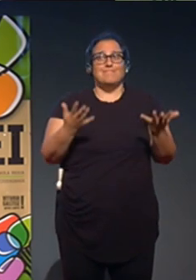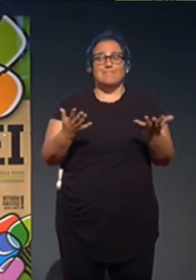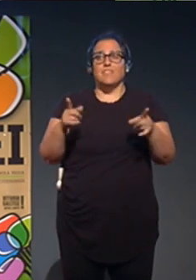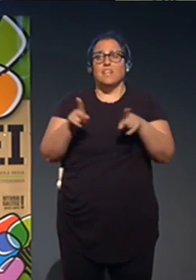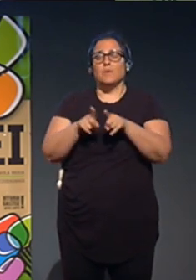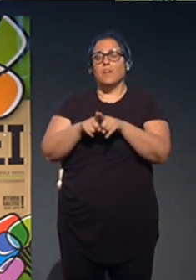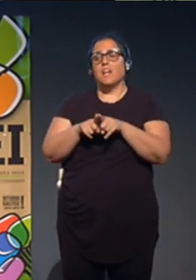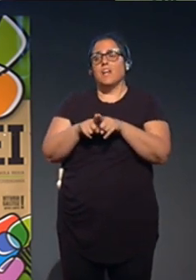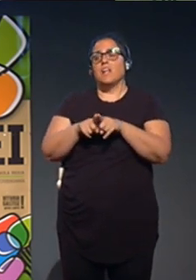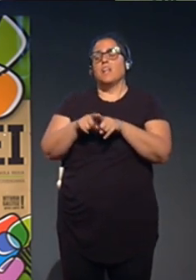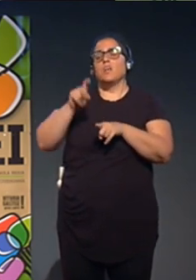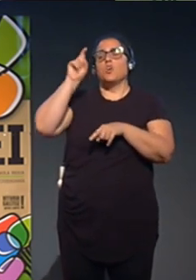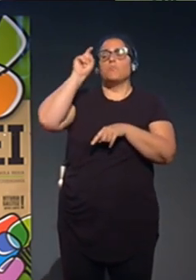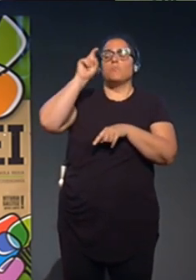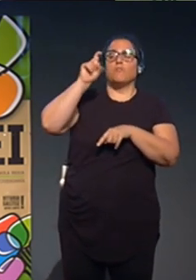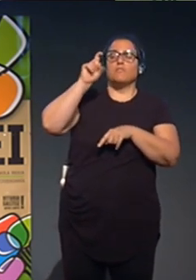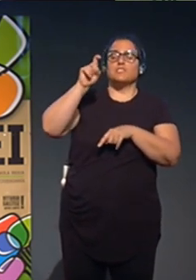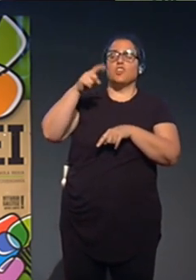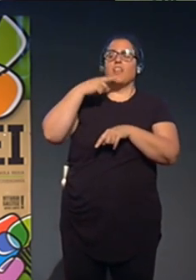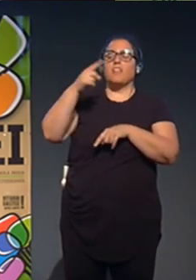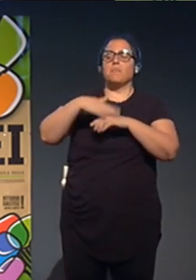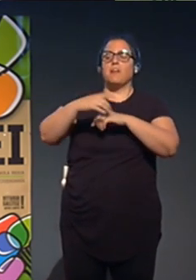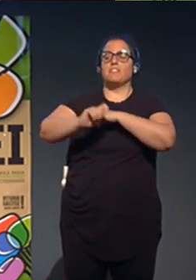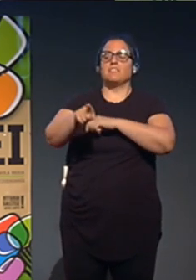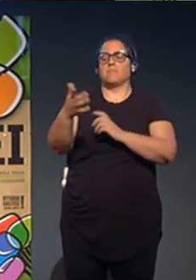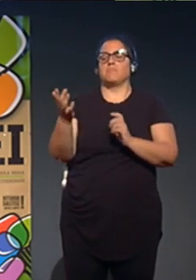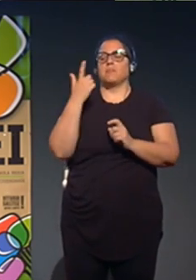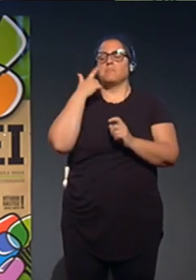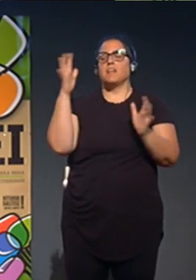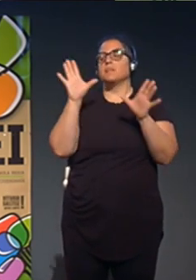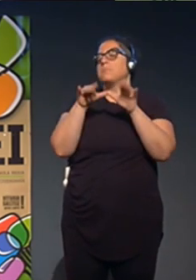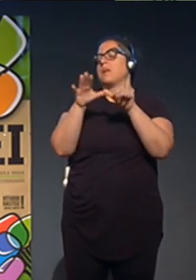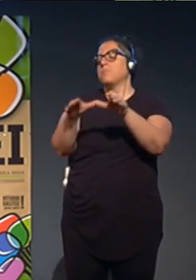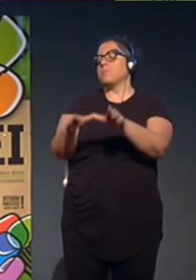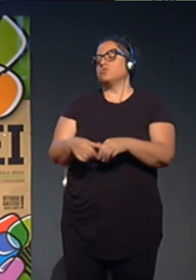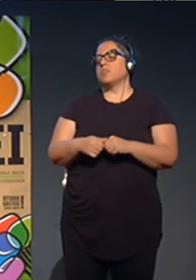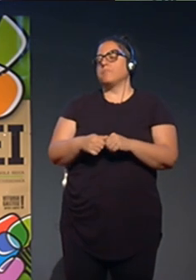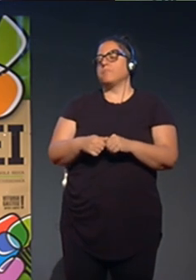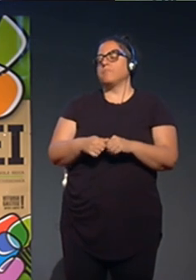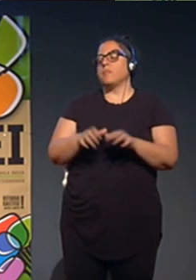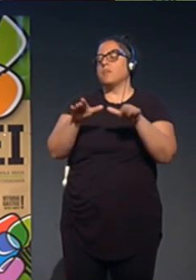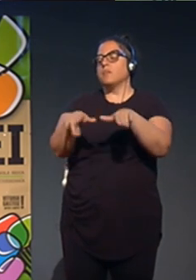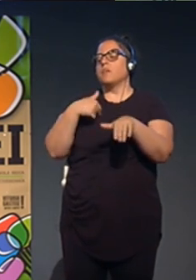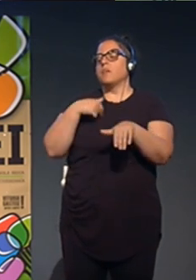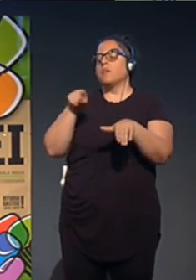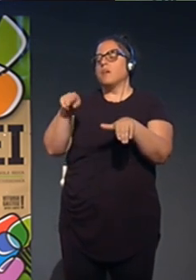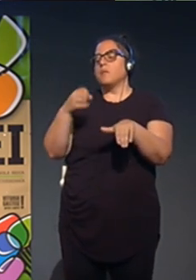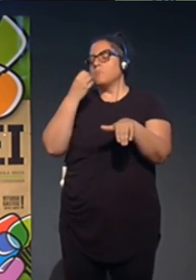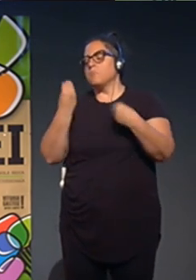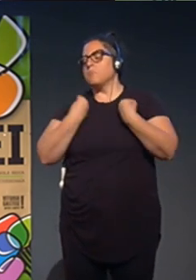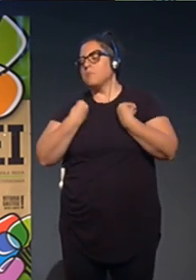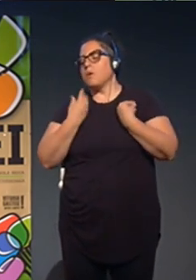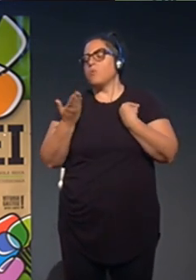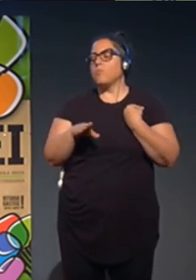a un alumno quiere tenderle una trampa coge una mariposa la pone aquí y dice profesor está viva o muerta la respuesta